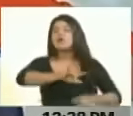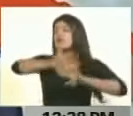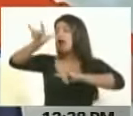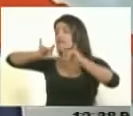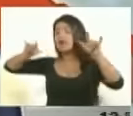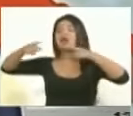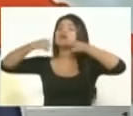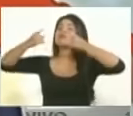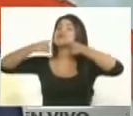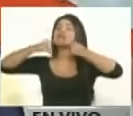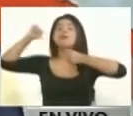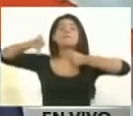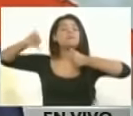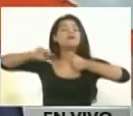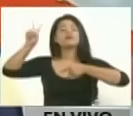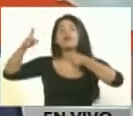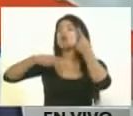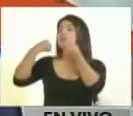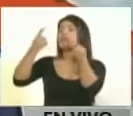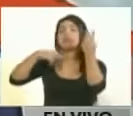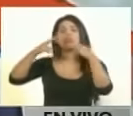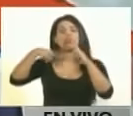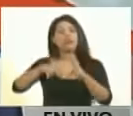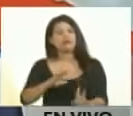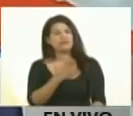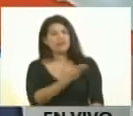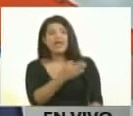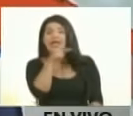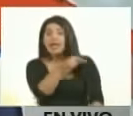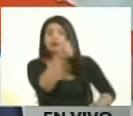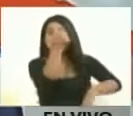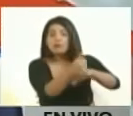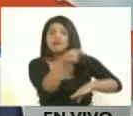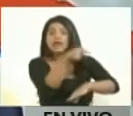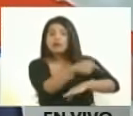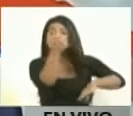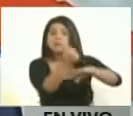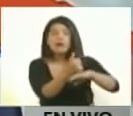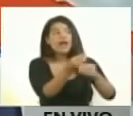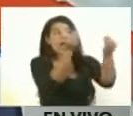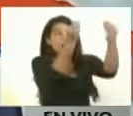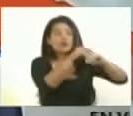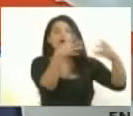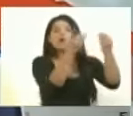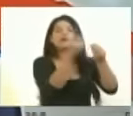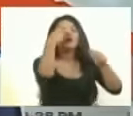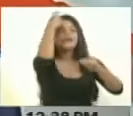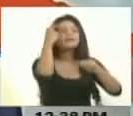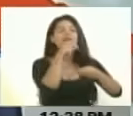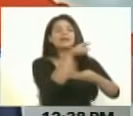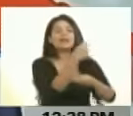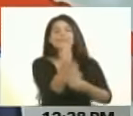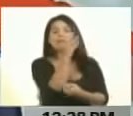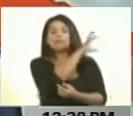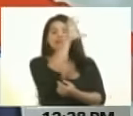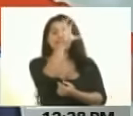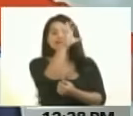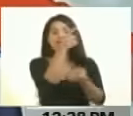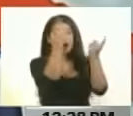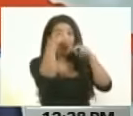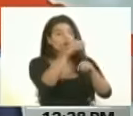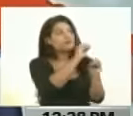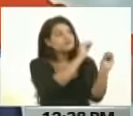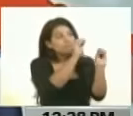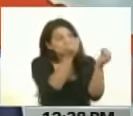país. Ellos fueron los que montaron todo este entramado con unos cancilleres confabulados de la Triple Alianza para